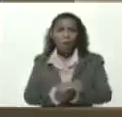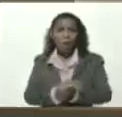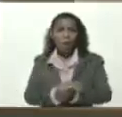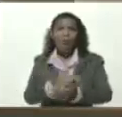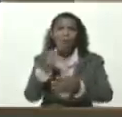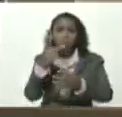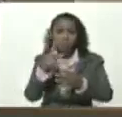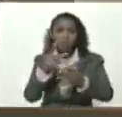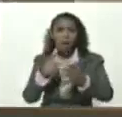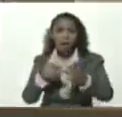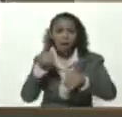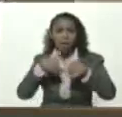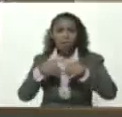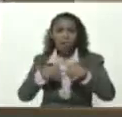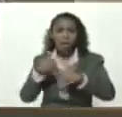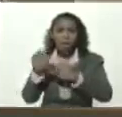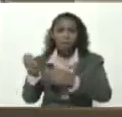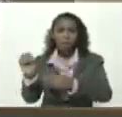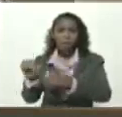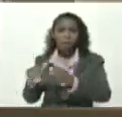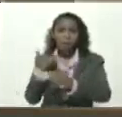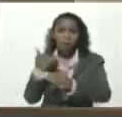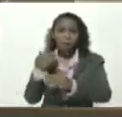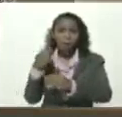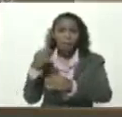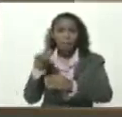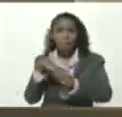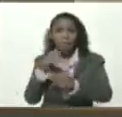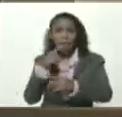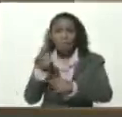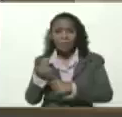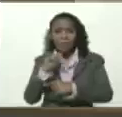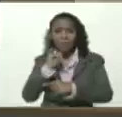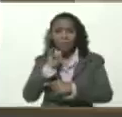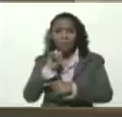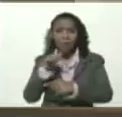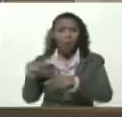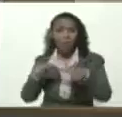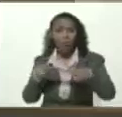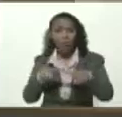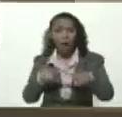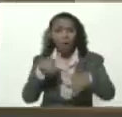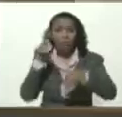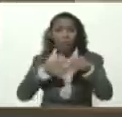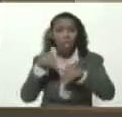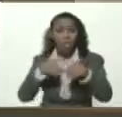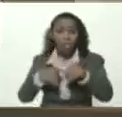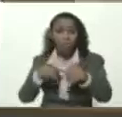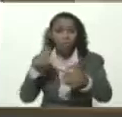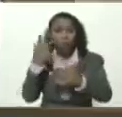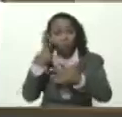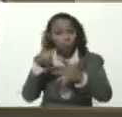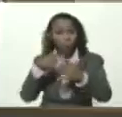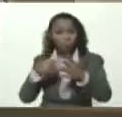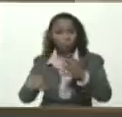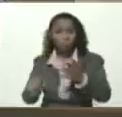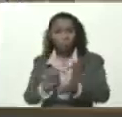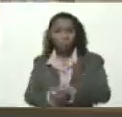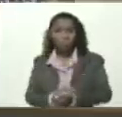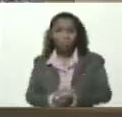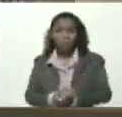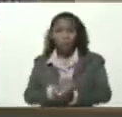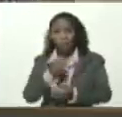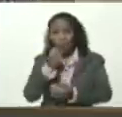varias elecciones, recibe de vuelta un mensaje donde se le da la información del lugar de votación, etcétera, etcétera. Bueno,